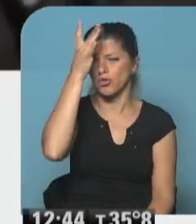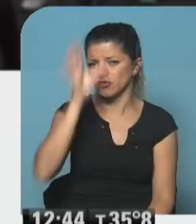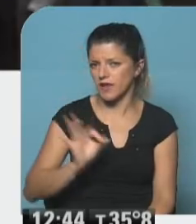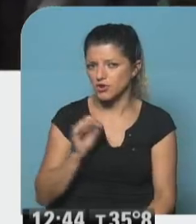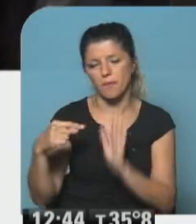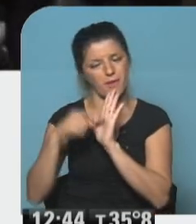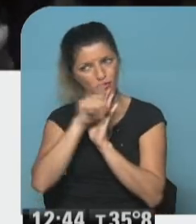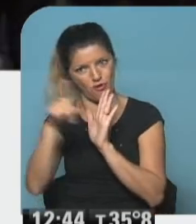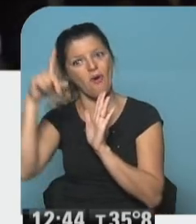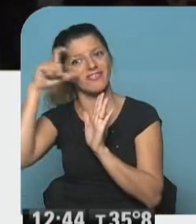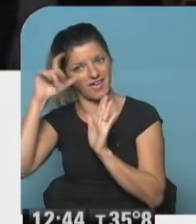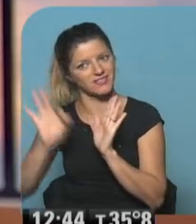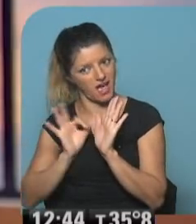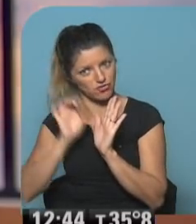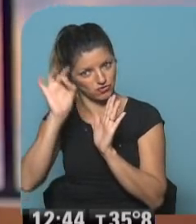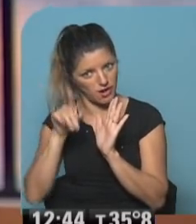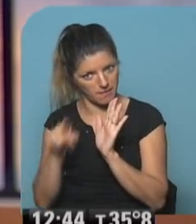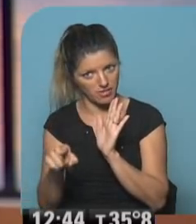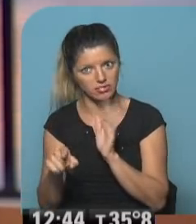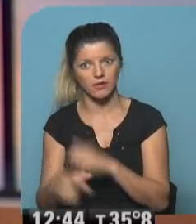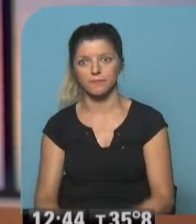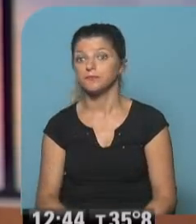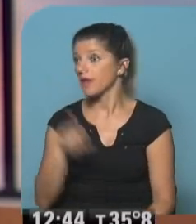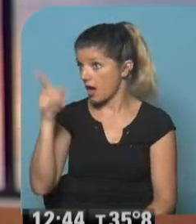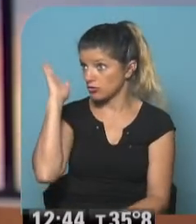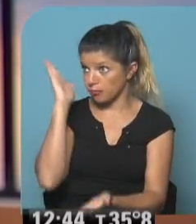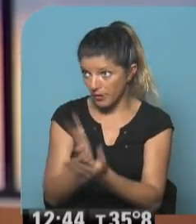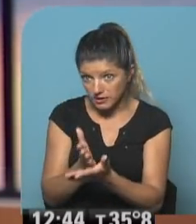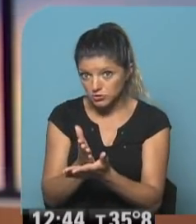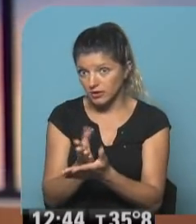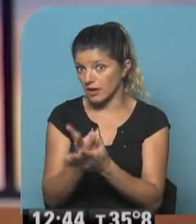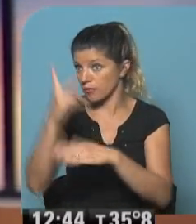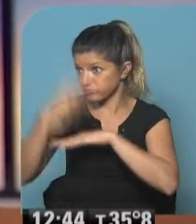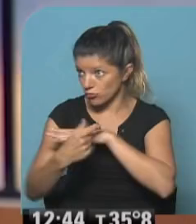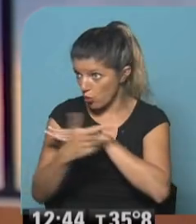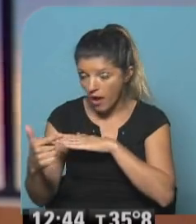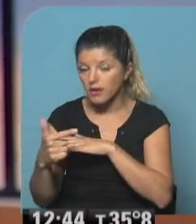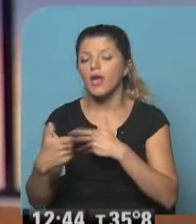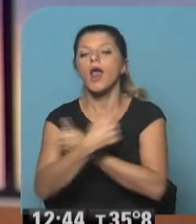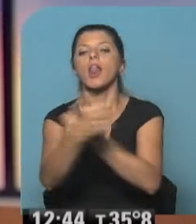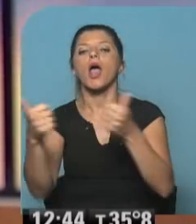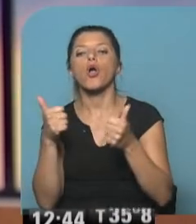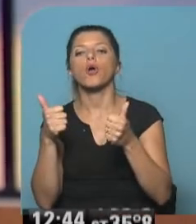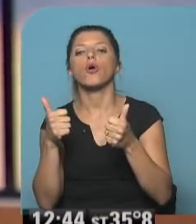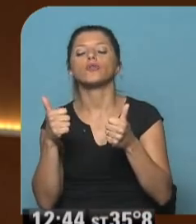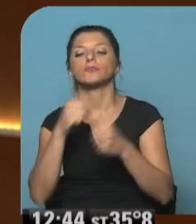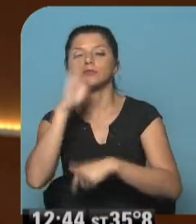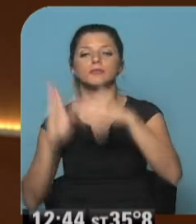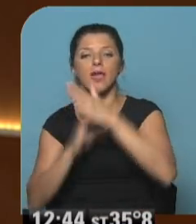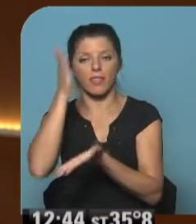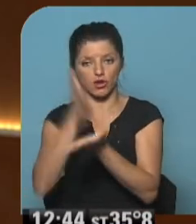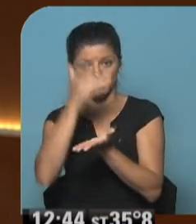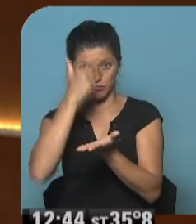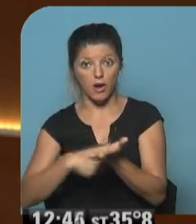hasta el momento. Delitos de lesa humanidad que no prescriben. De hecho, Exacto. la Corte Interamericana de Derechos Humanos se reunirá en febrero, especialmente